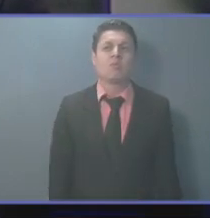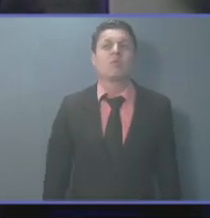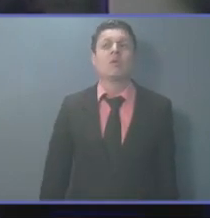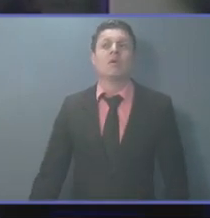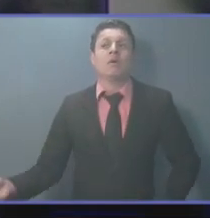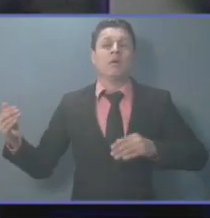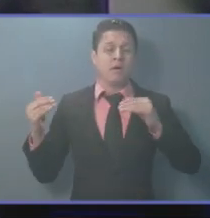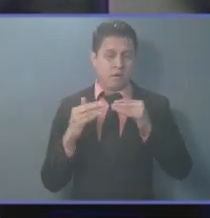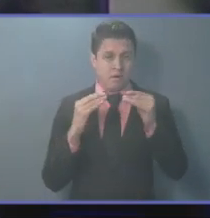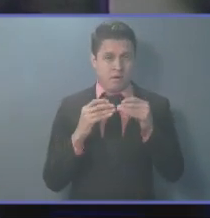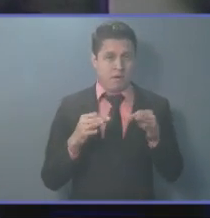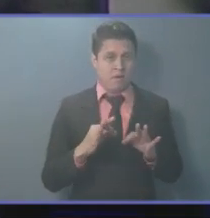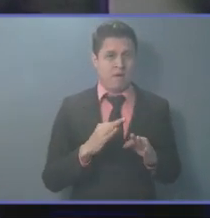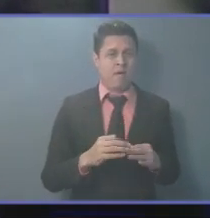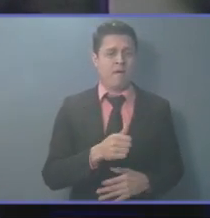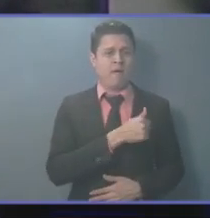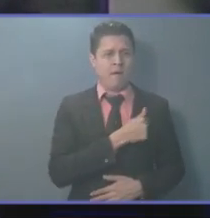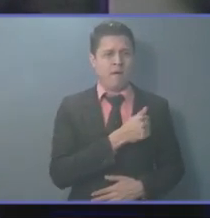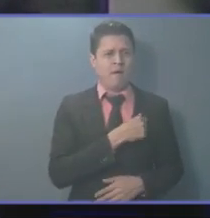Igual estamos respondiendo